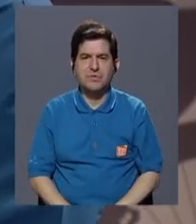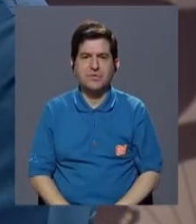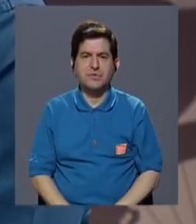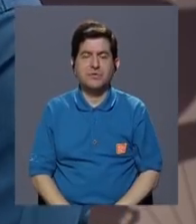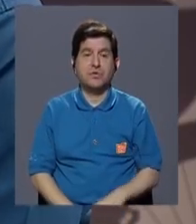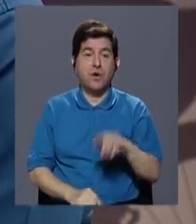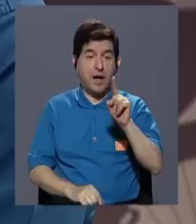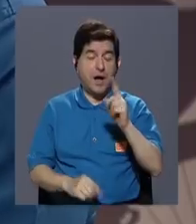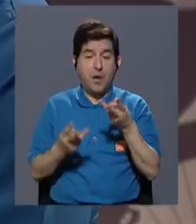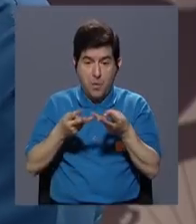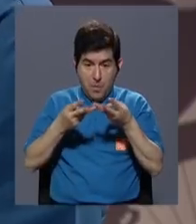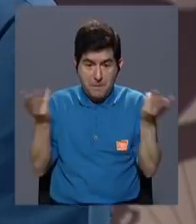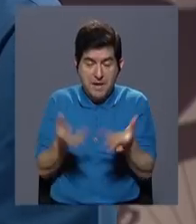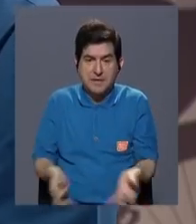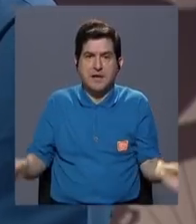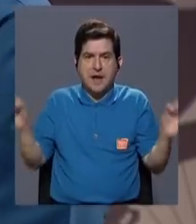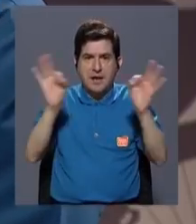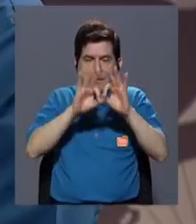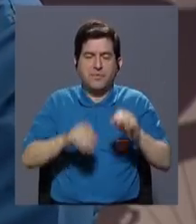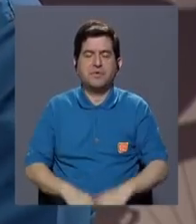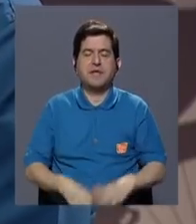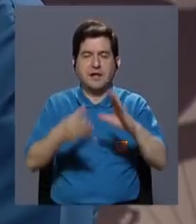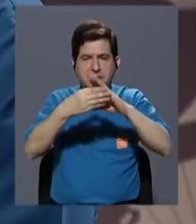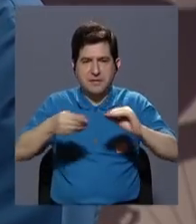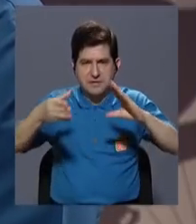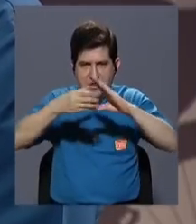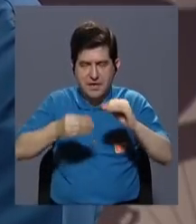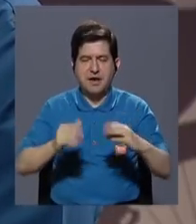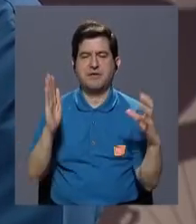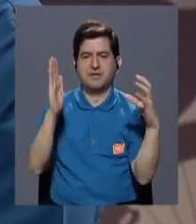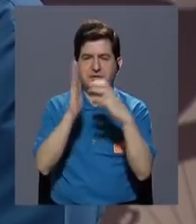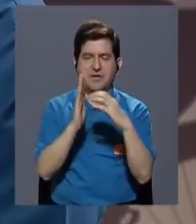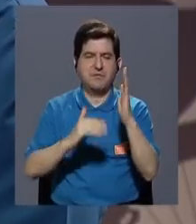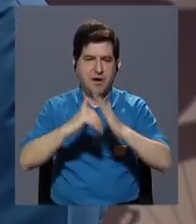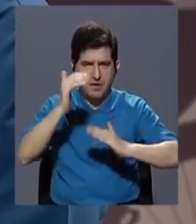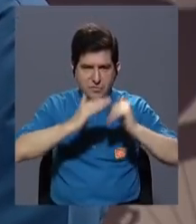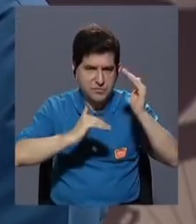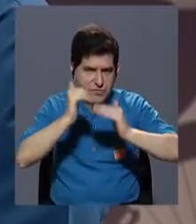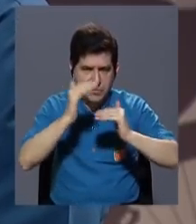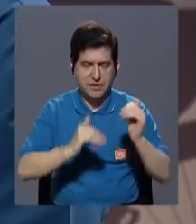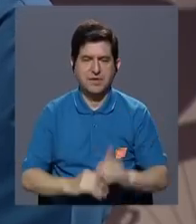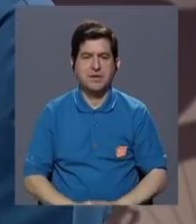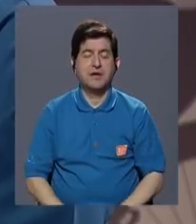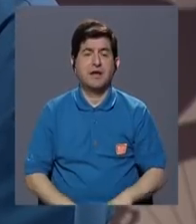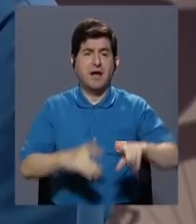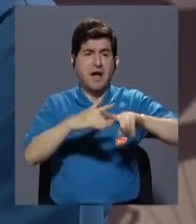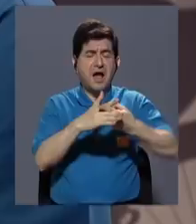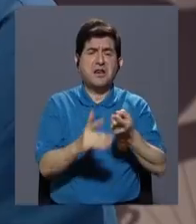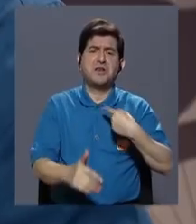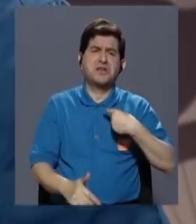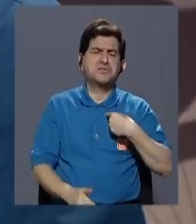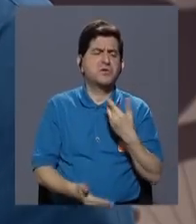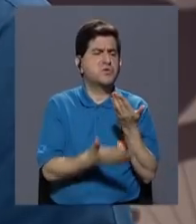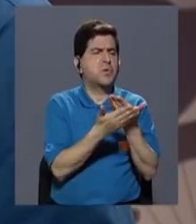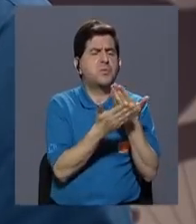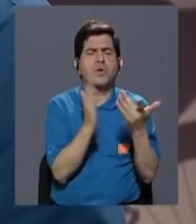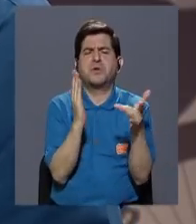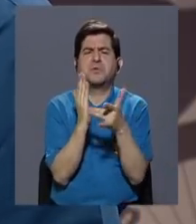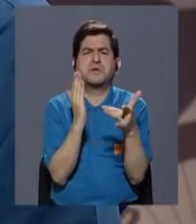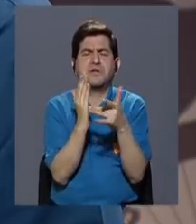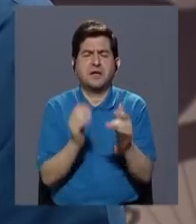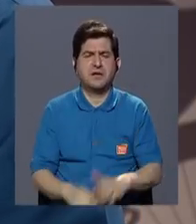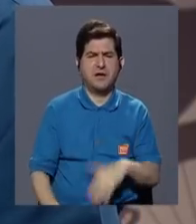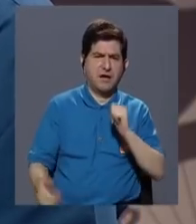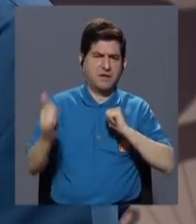un insumo para la narrativa para el guión para esa historia que estábamos construyendo porque al principio empezó a hacer unas pruebas técnicas